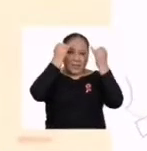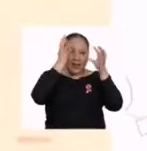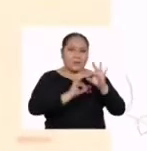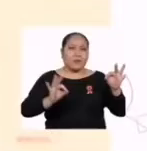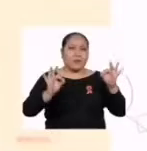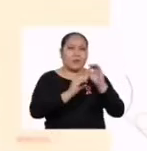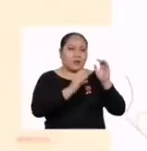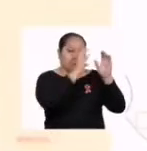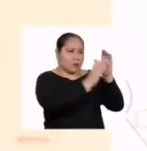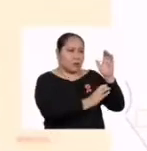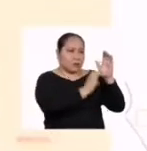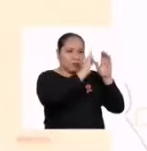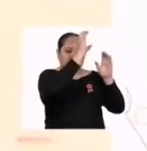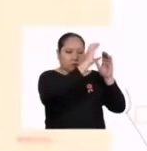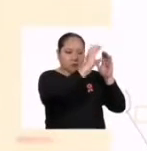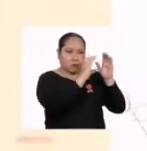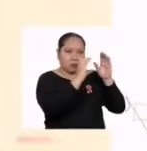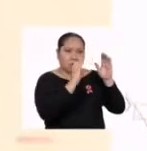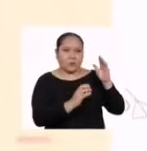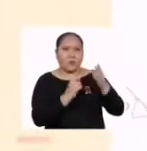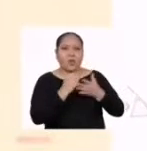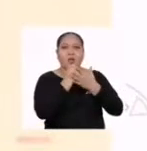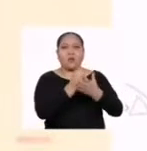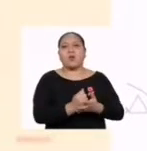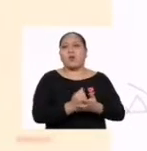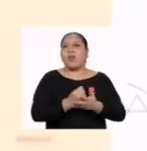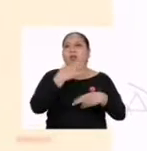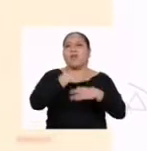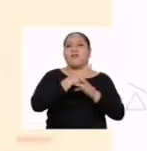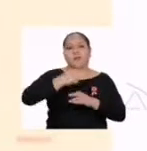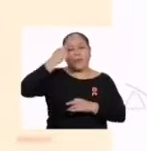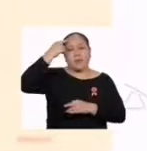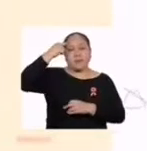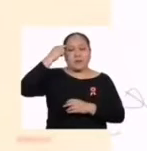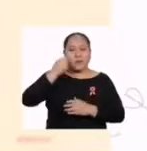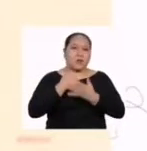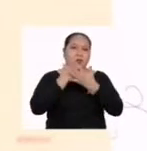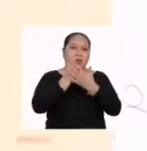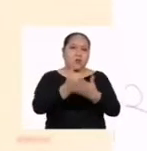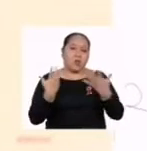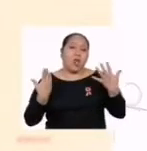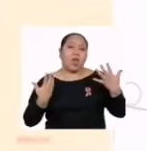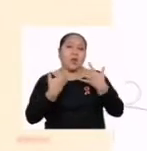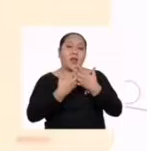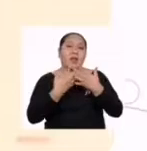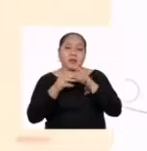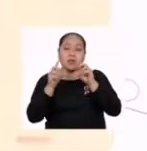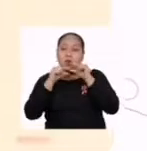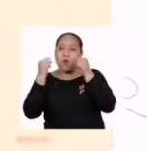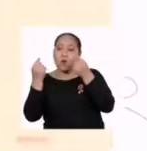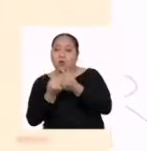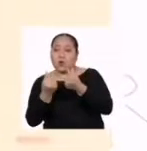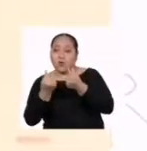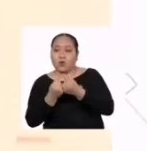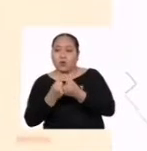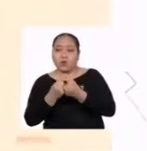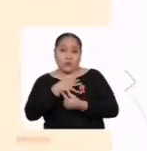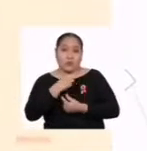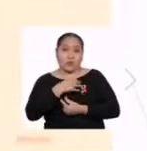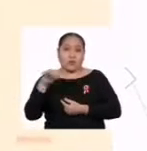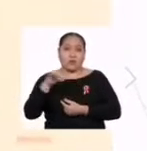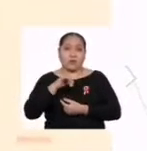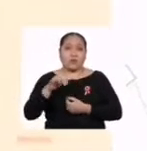es bueno porque ayuda a potenciar la facultad de pensar. Nos ayuda a entablar relaciones con grupos coetáneos de nuestra